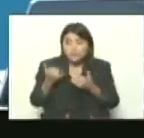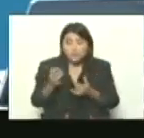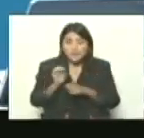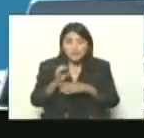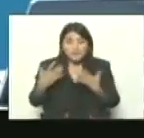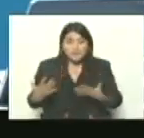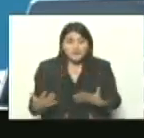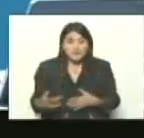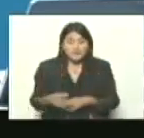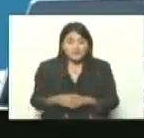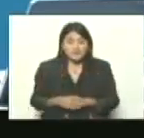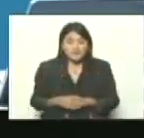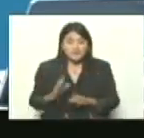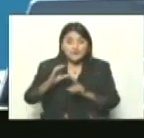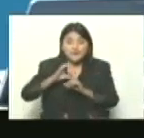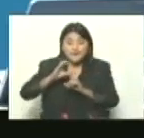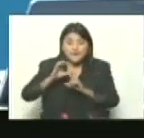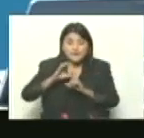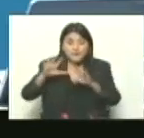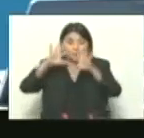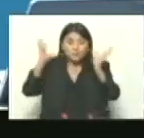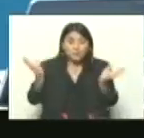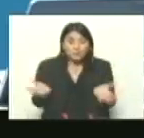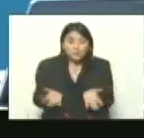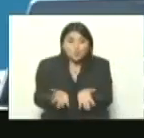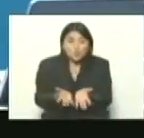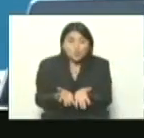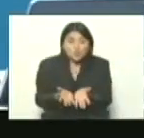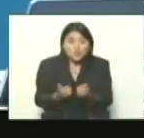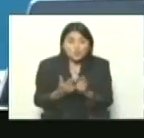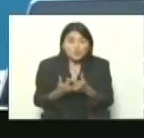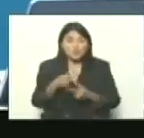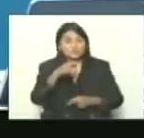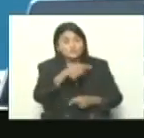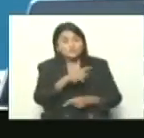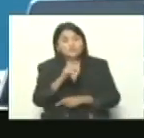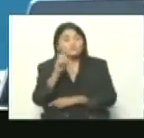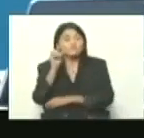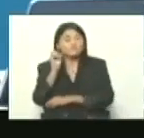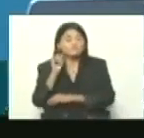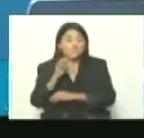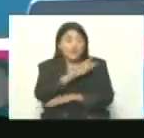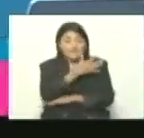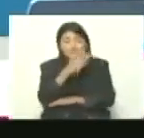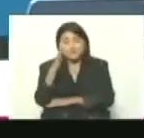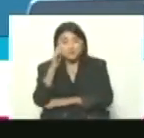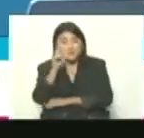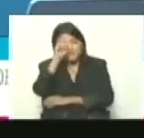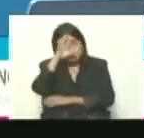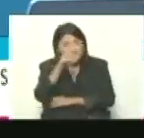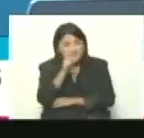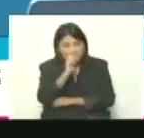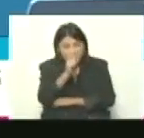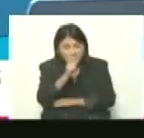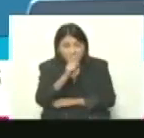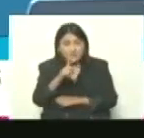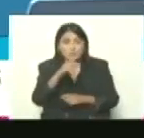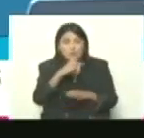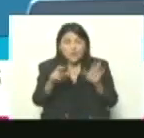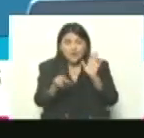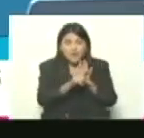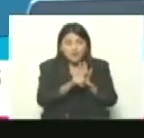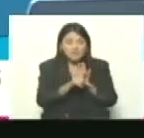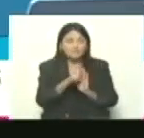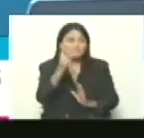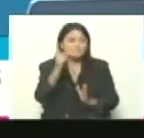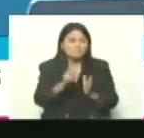Lo primero que hay que hacer es limpiar el Amazonas de minería ilegal. Prohibir la deforestación,